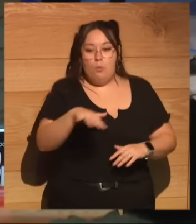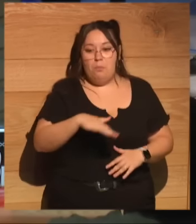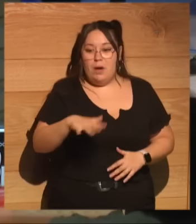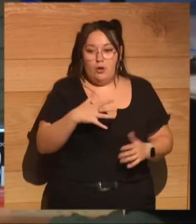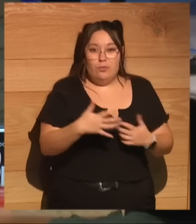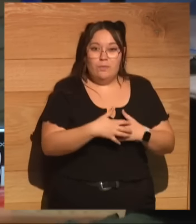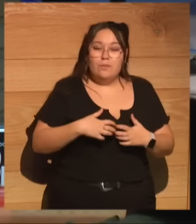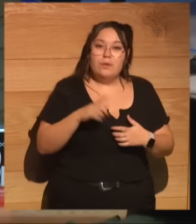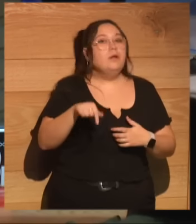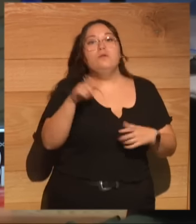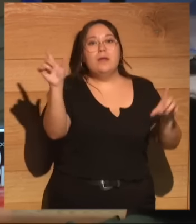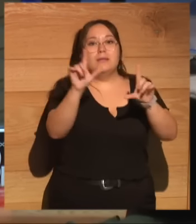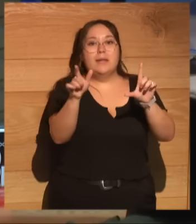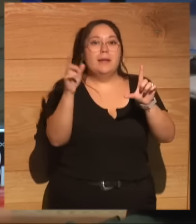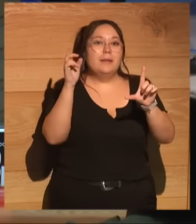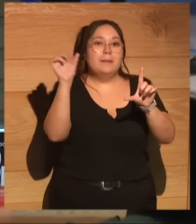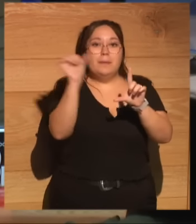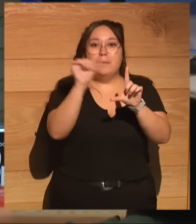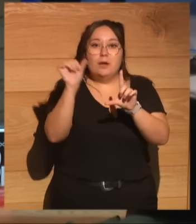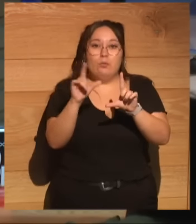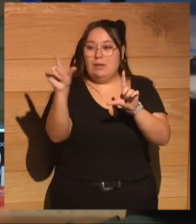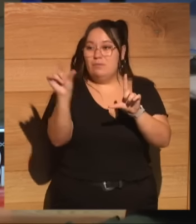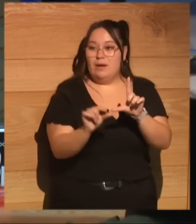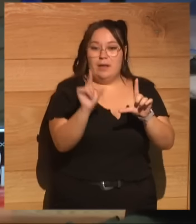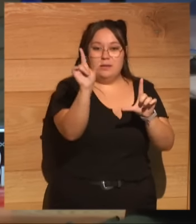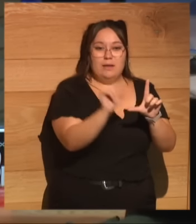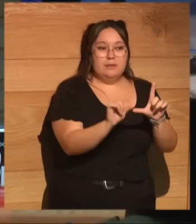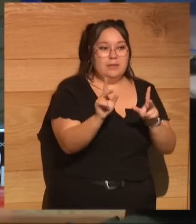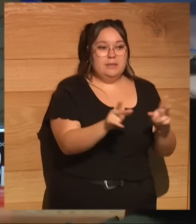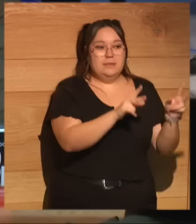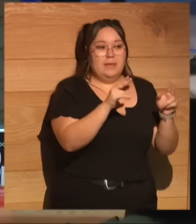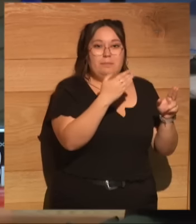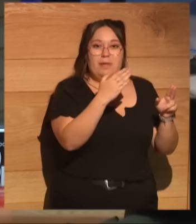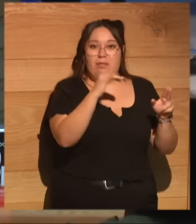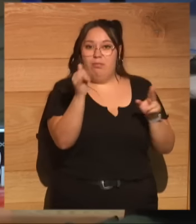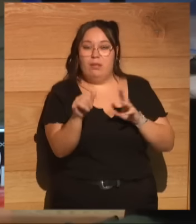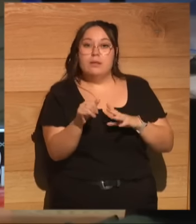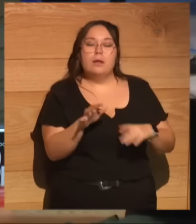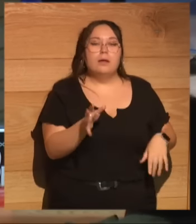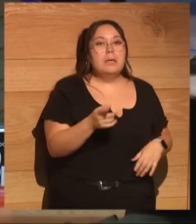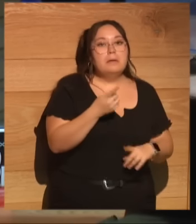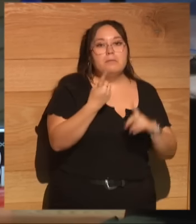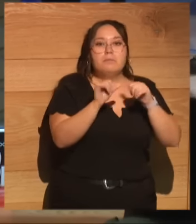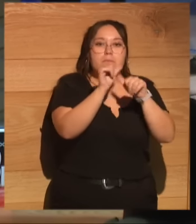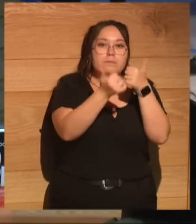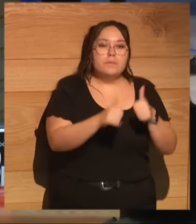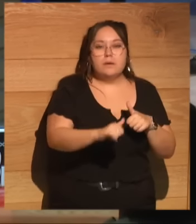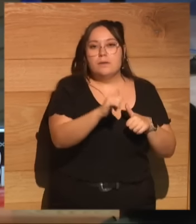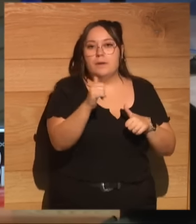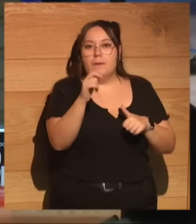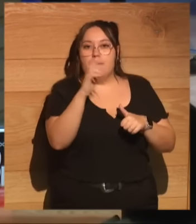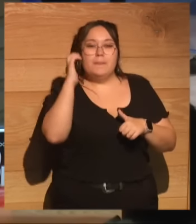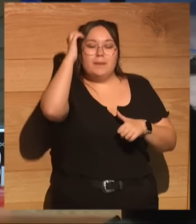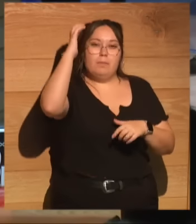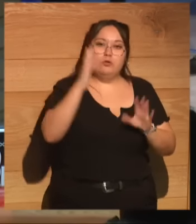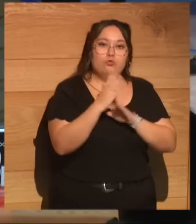una tele que está emitiendo esas películas baratas, serie B, serie Z, que de alguna manera, según dicen, Tim Burton se las